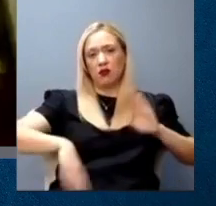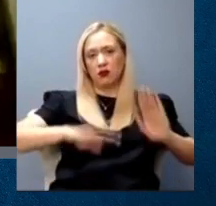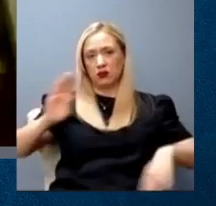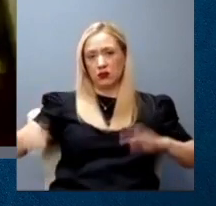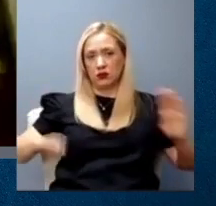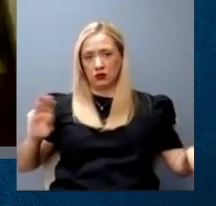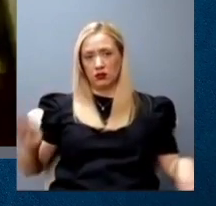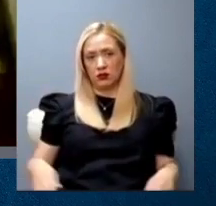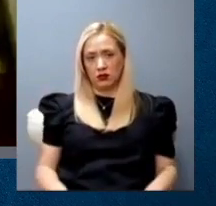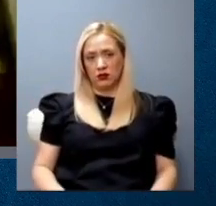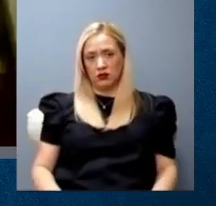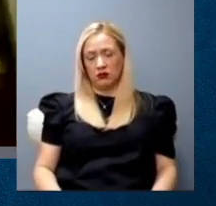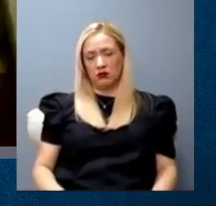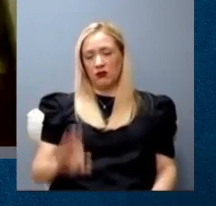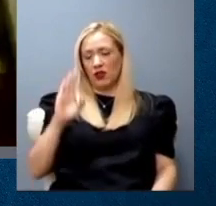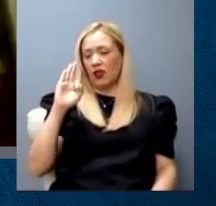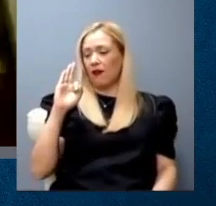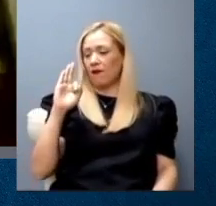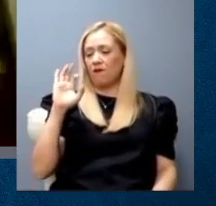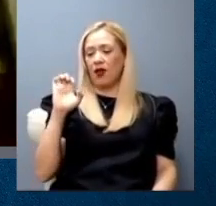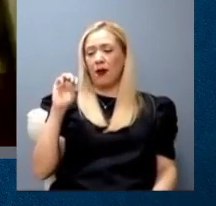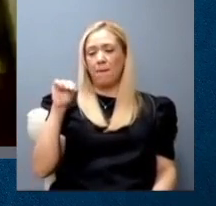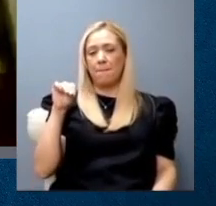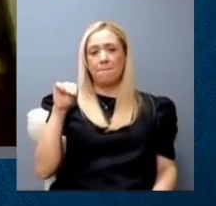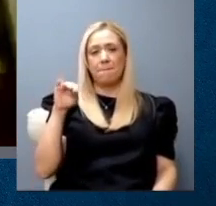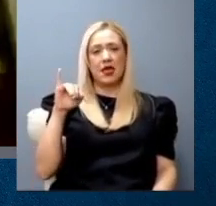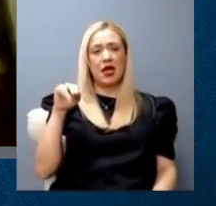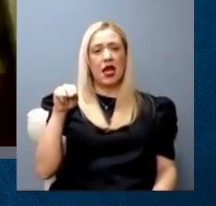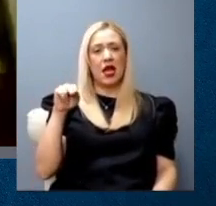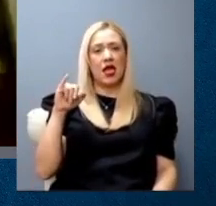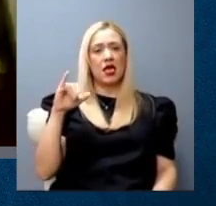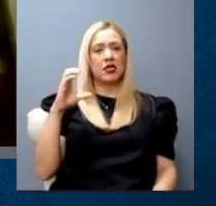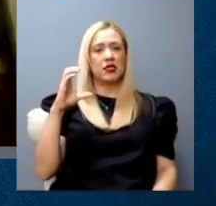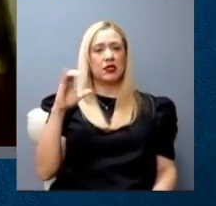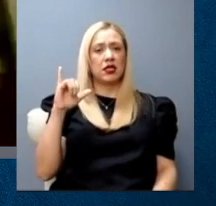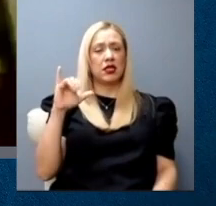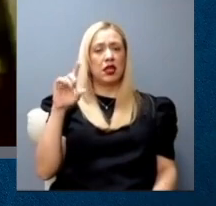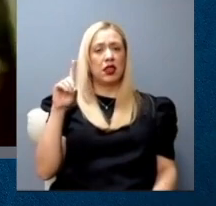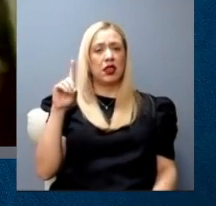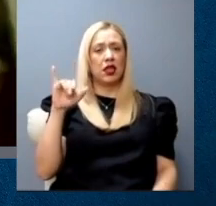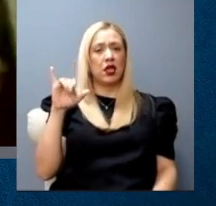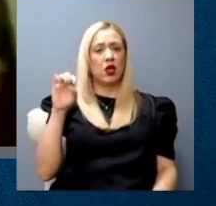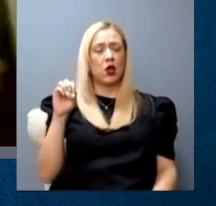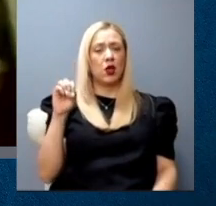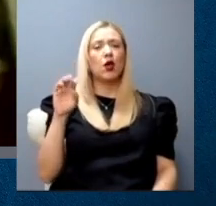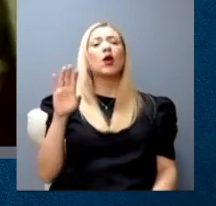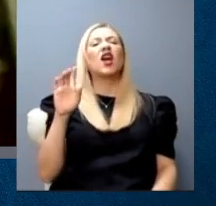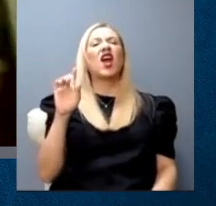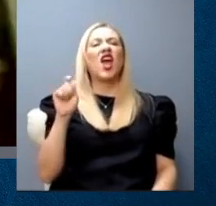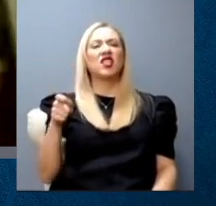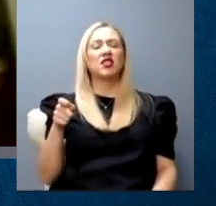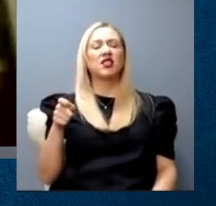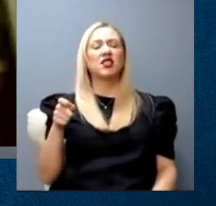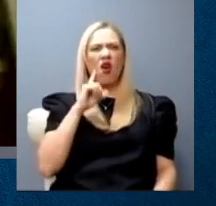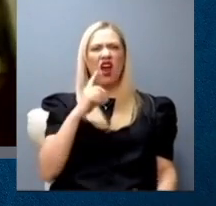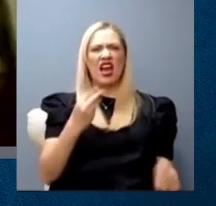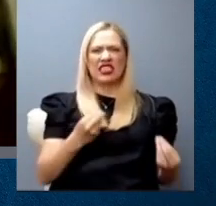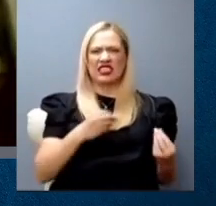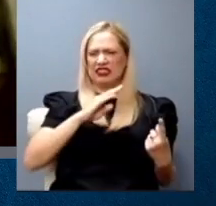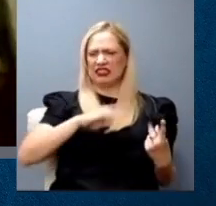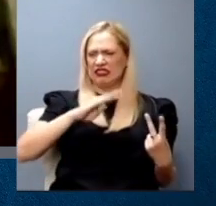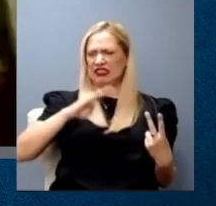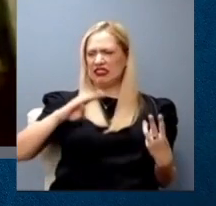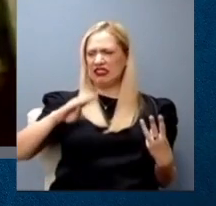Es decir, el asesinato prácticamente masivo de mujeres por el simple sexual o no,